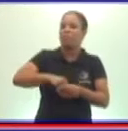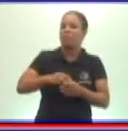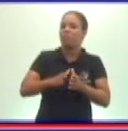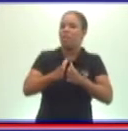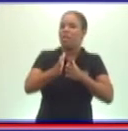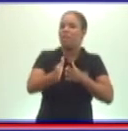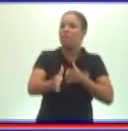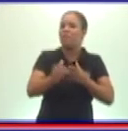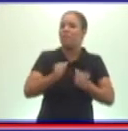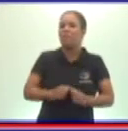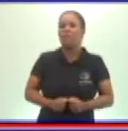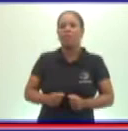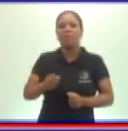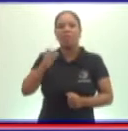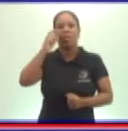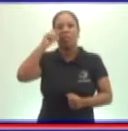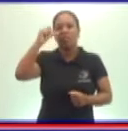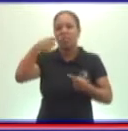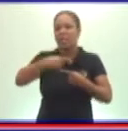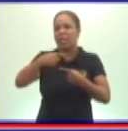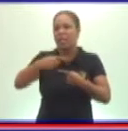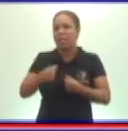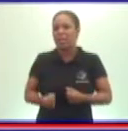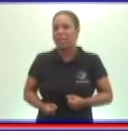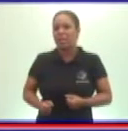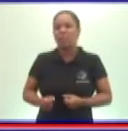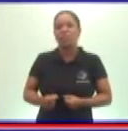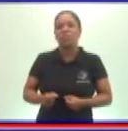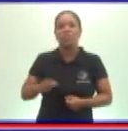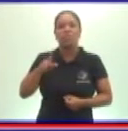y alertar y